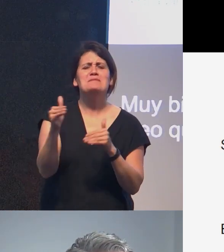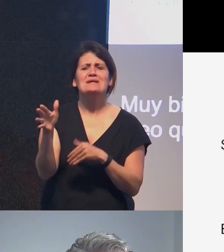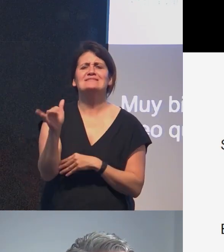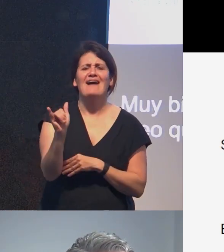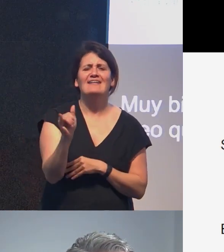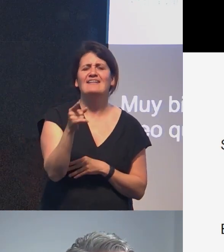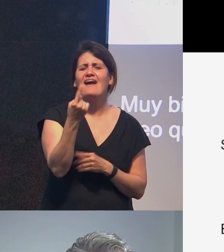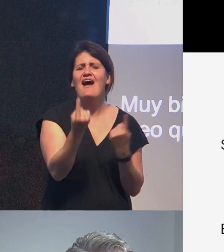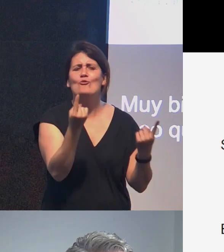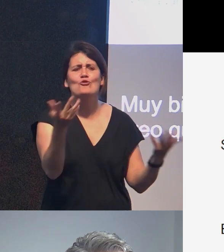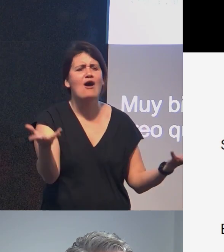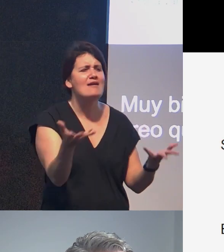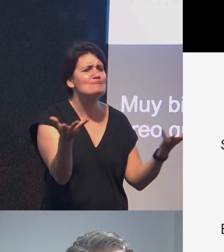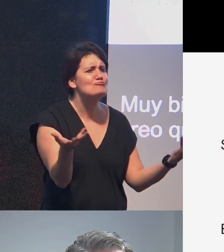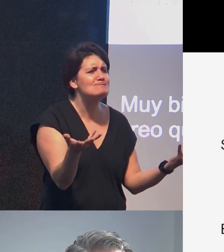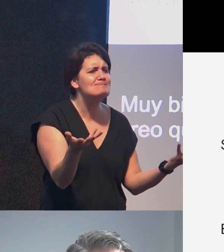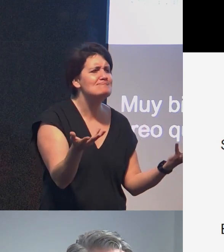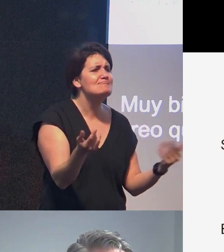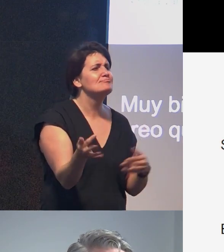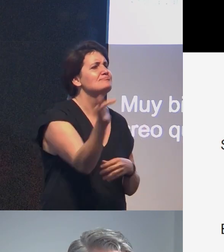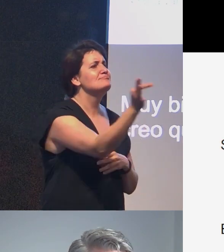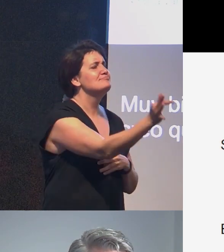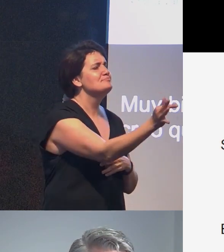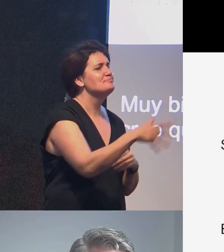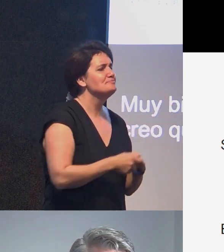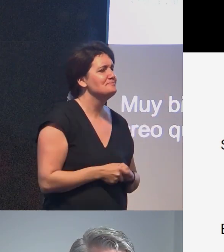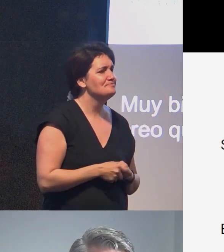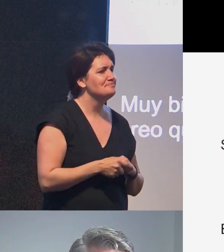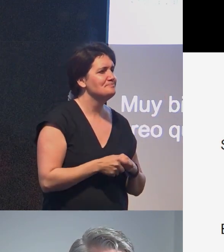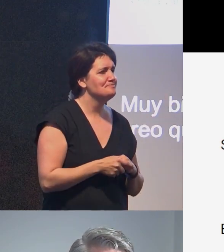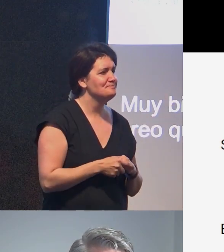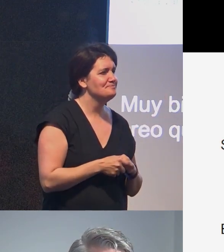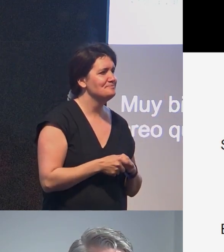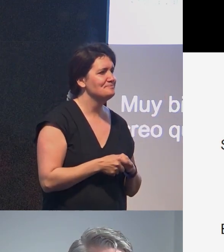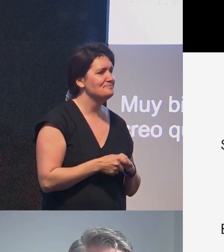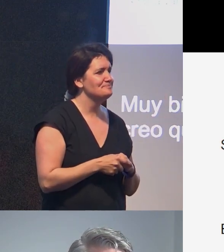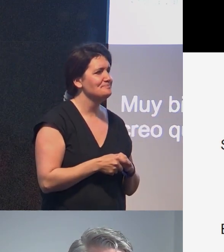atreve a pensar, Belén?